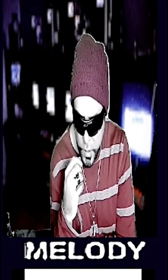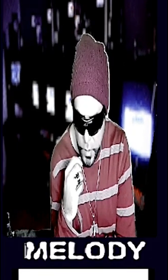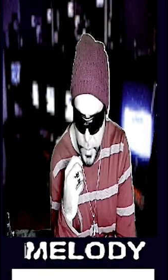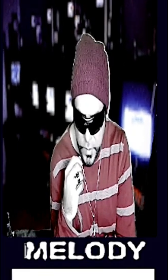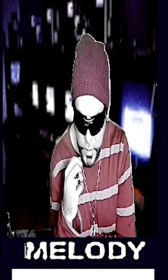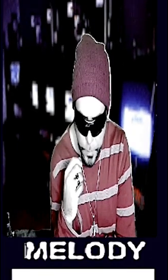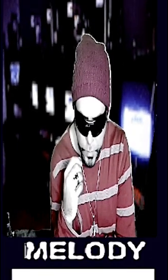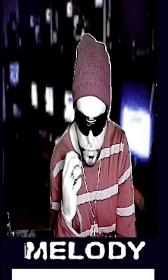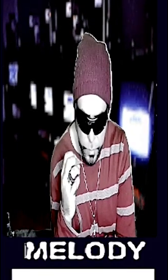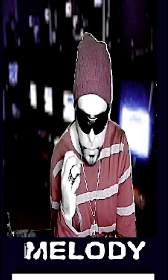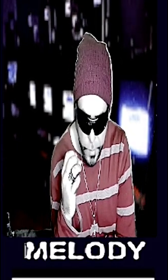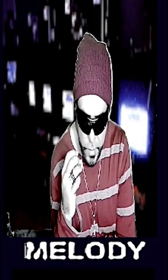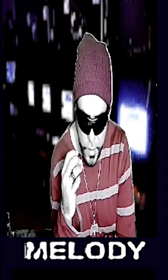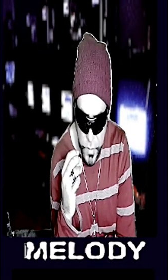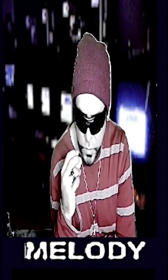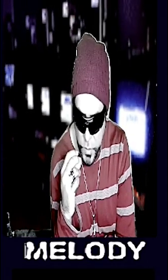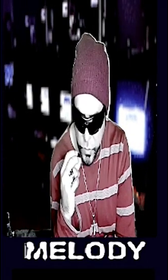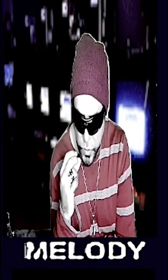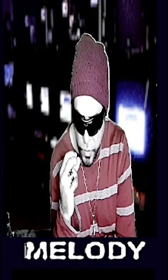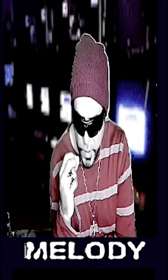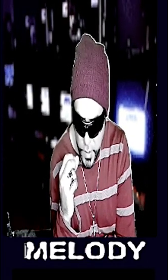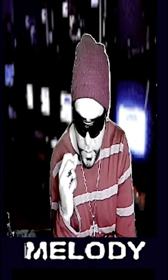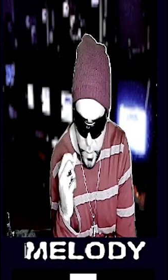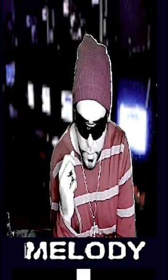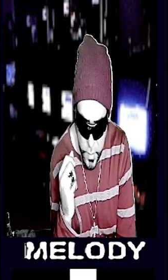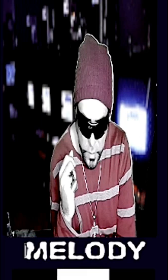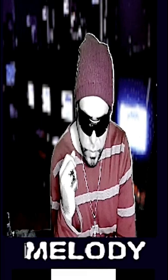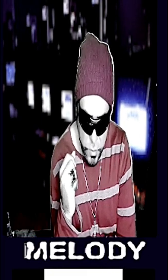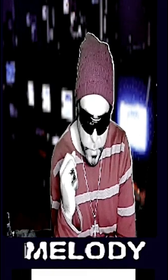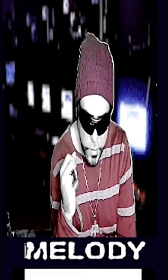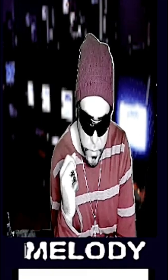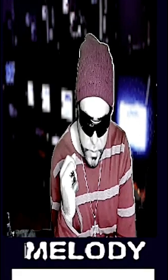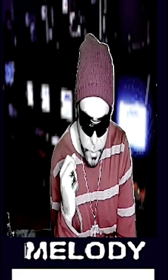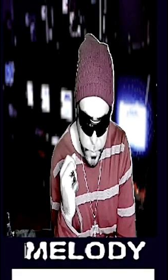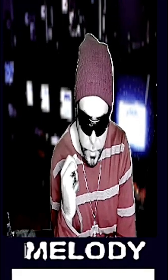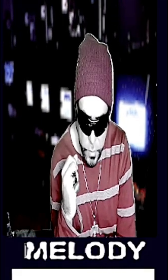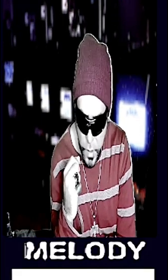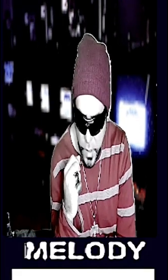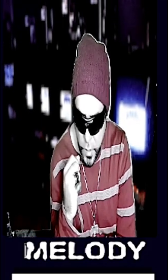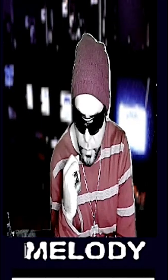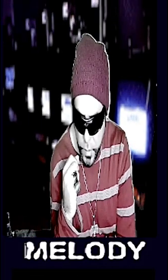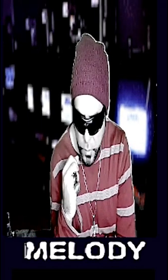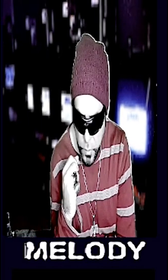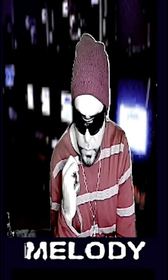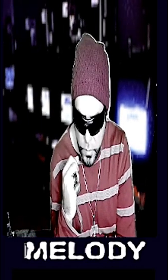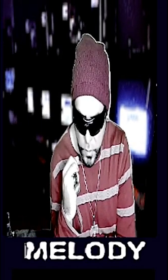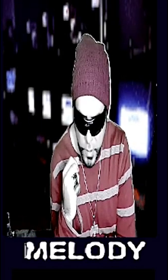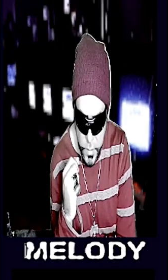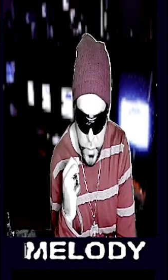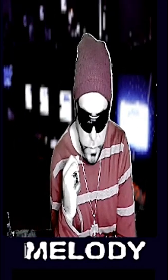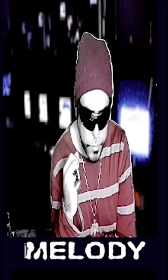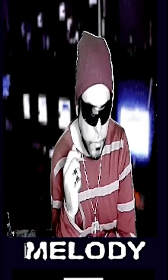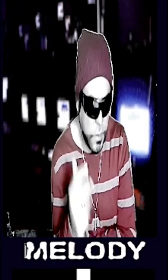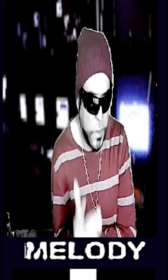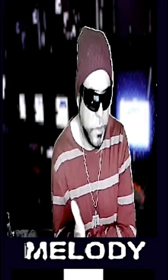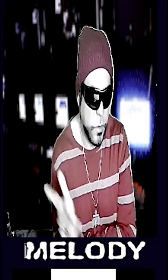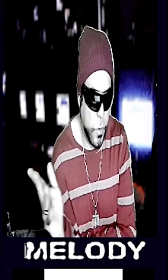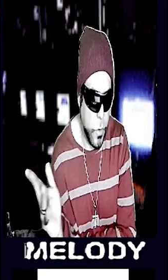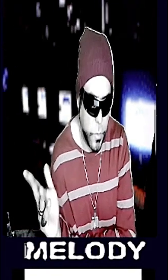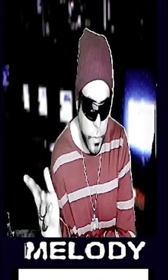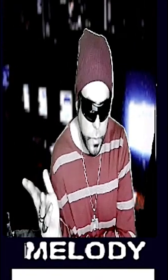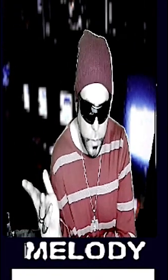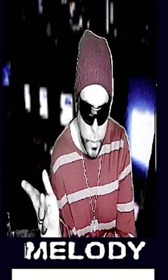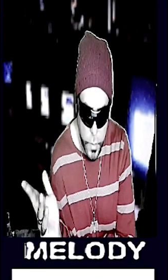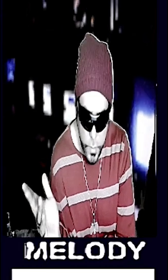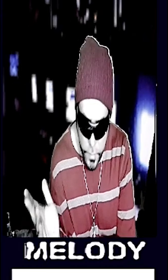declaración H de principios a su programa de acción en su historia son recomendaciones que lóp salador ha dado a los neols pues có está